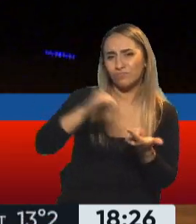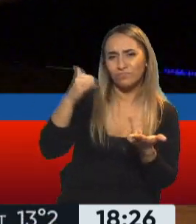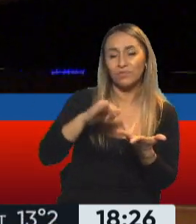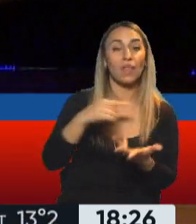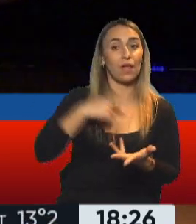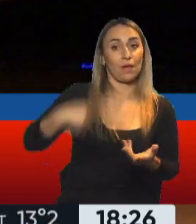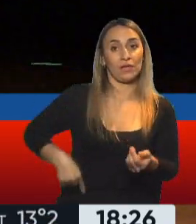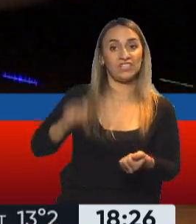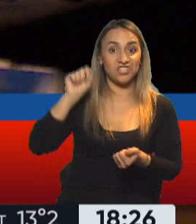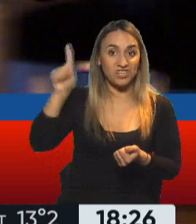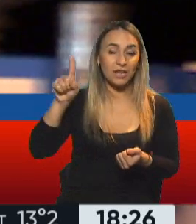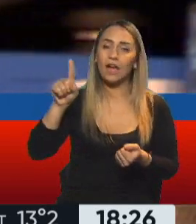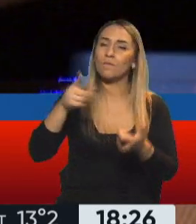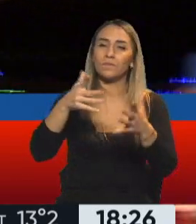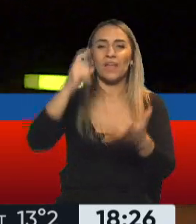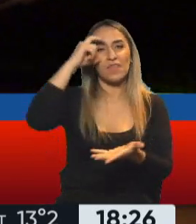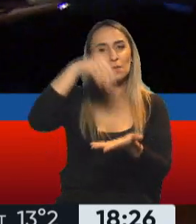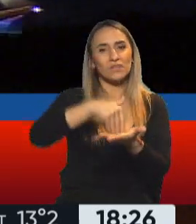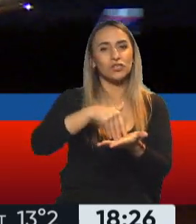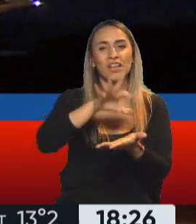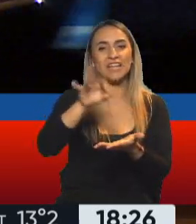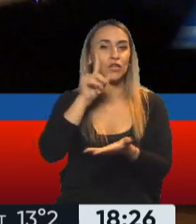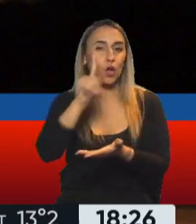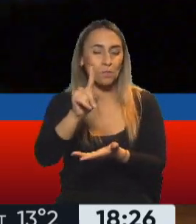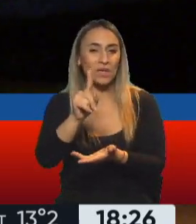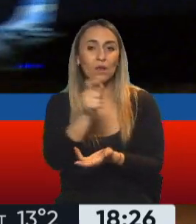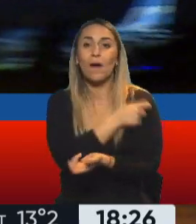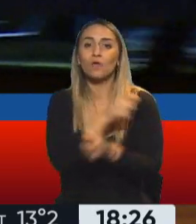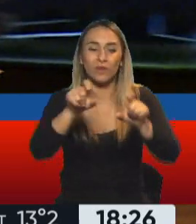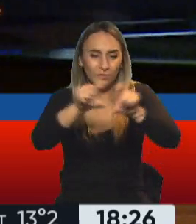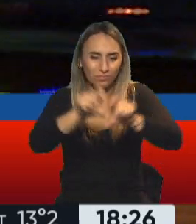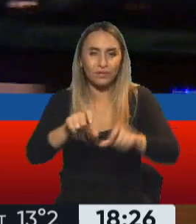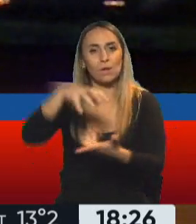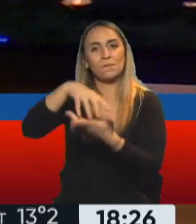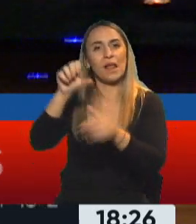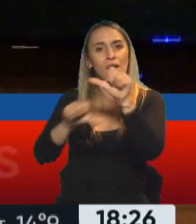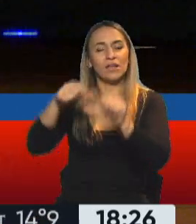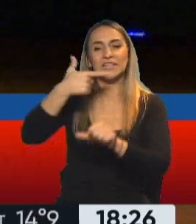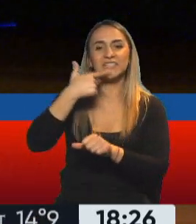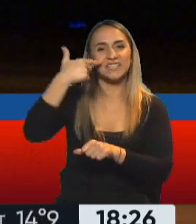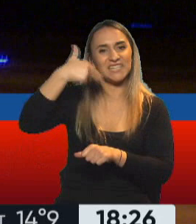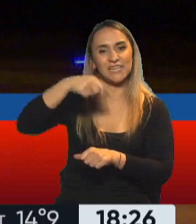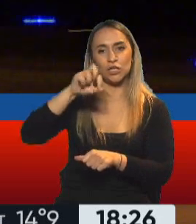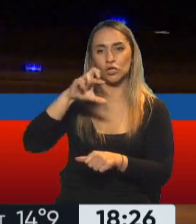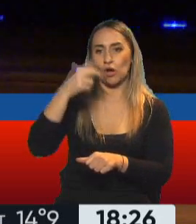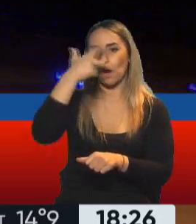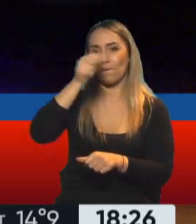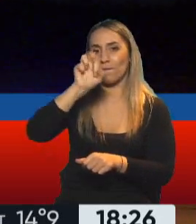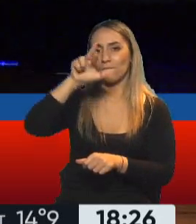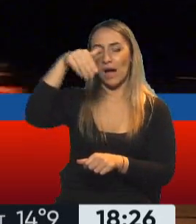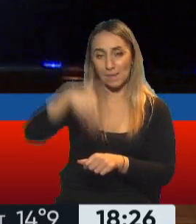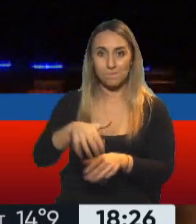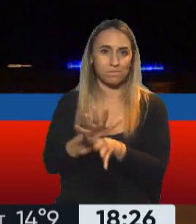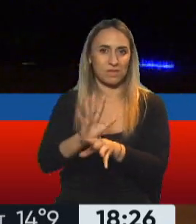que se trasladaron más de 10 millones y medio de dosis de Sinopharm que se suman a los 22 millones